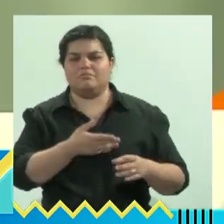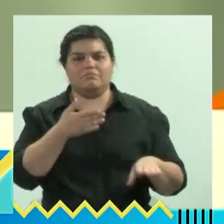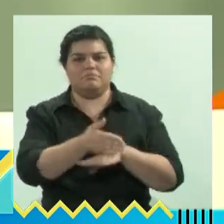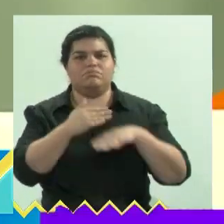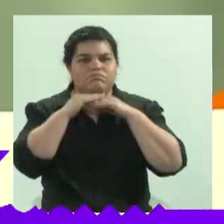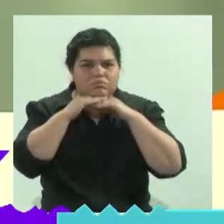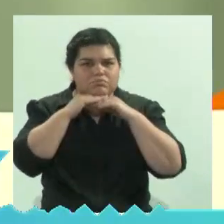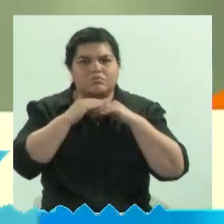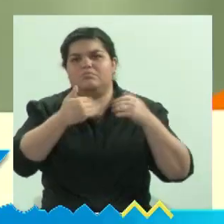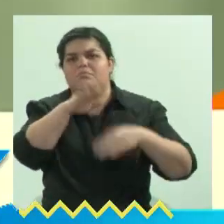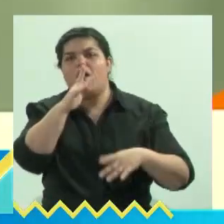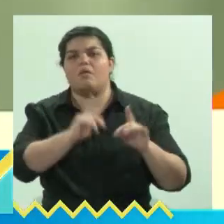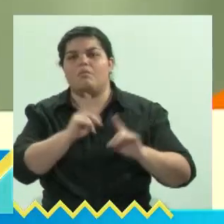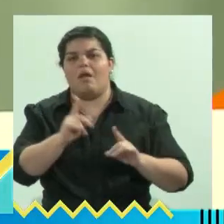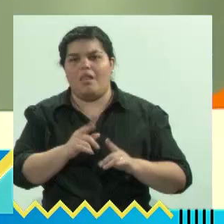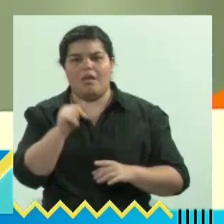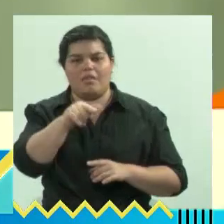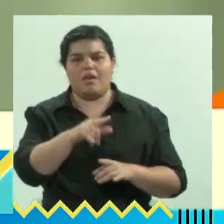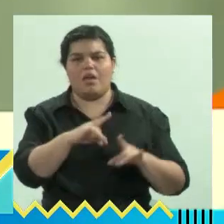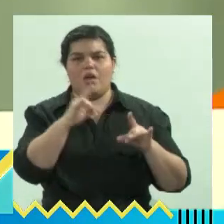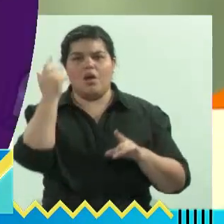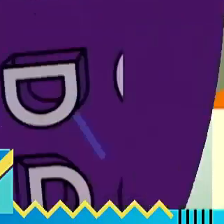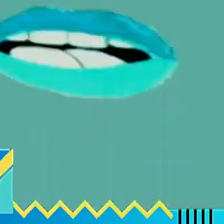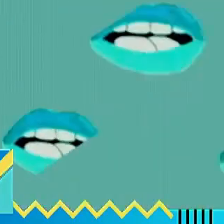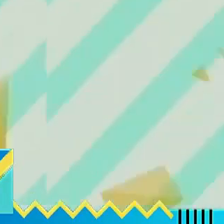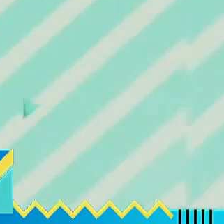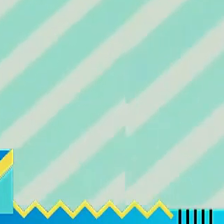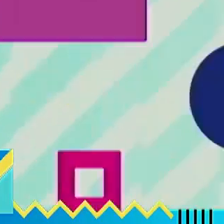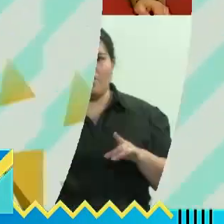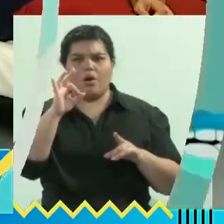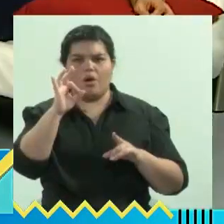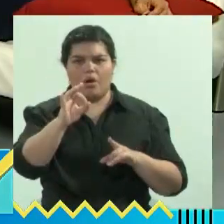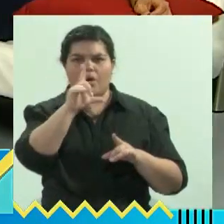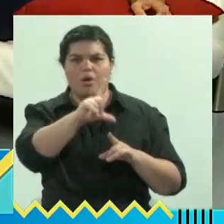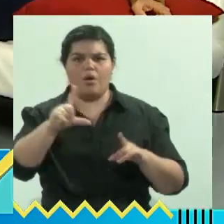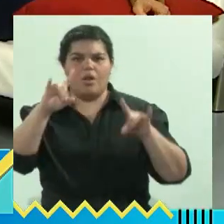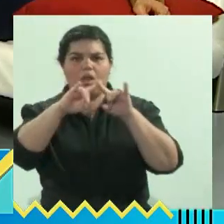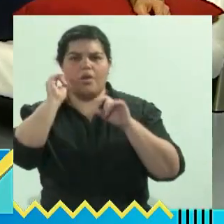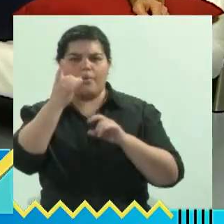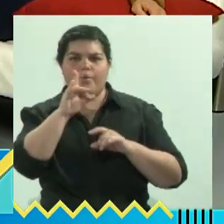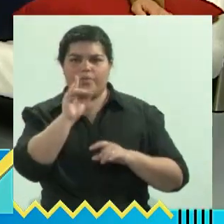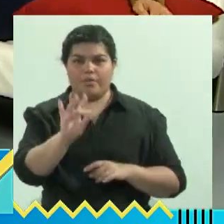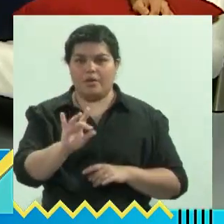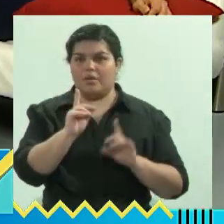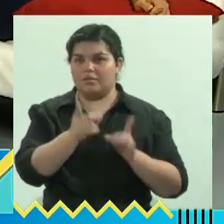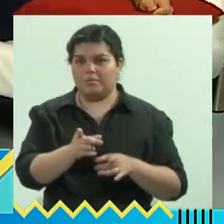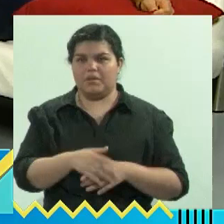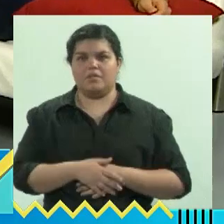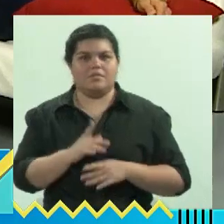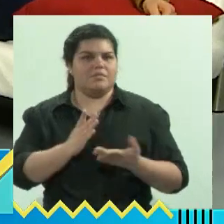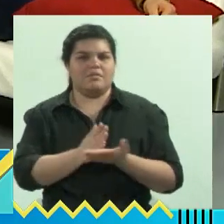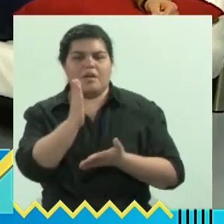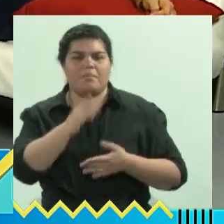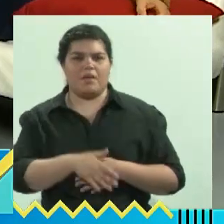cine hollywoodense y genera permanentemente la mezcla entre sexo y muerte. Siempre tenés las películas de terror donde aparecen